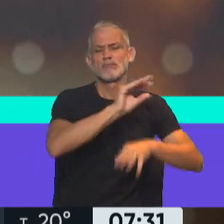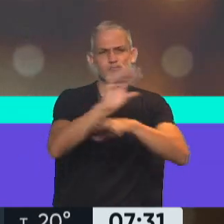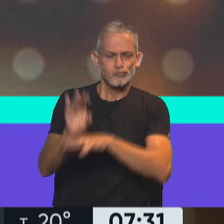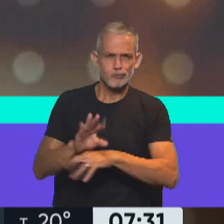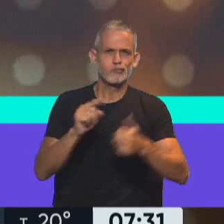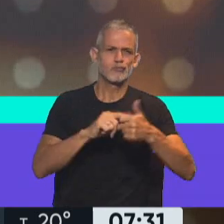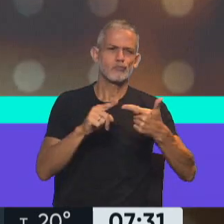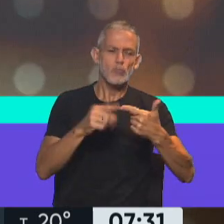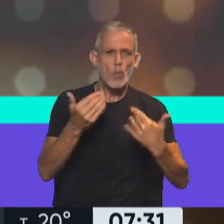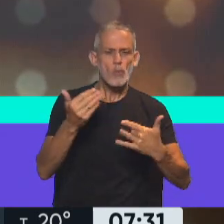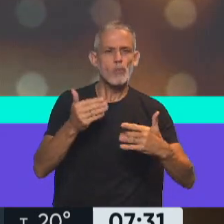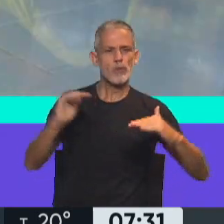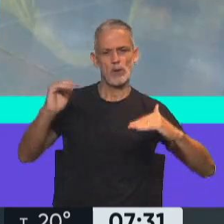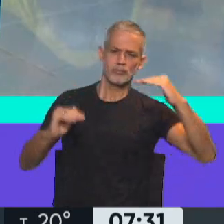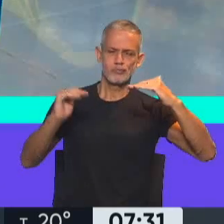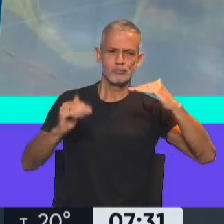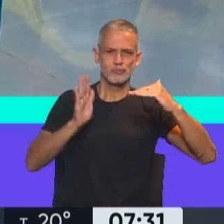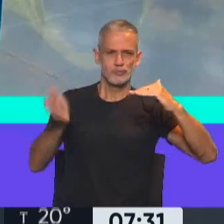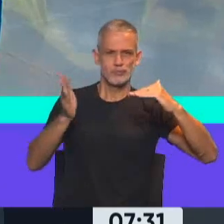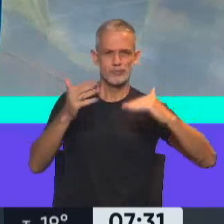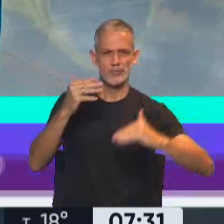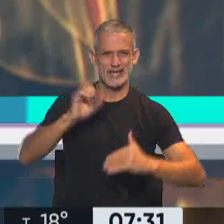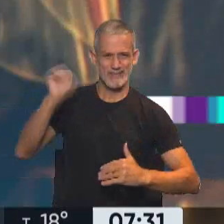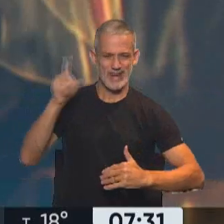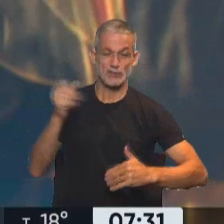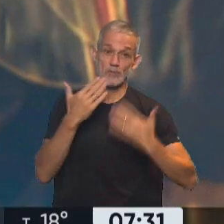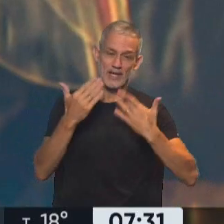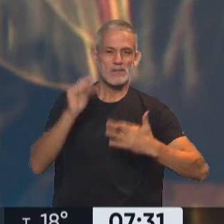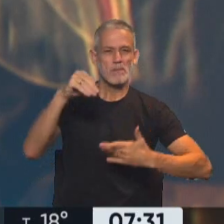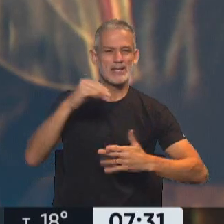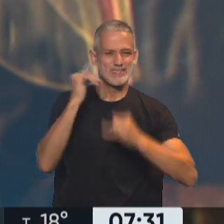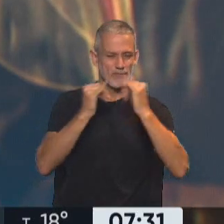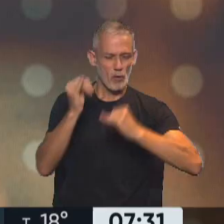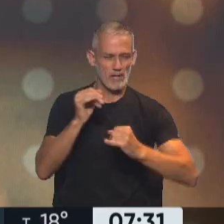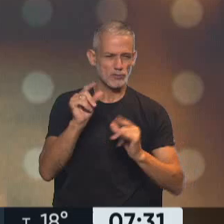familiares, AUH, le puedan ganar a la inflación. Bien, Florencia, gracias. En minutos seguimos